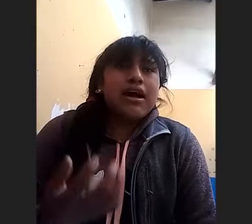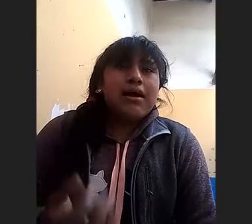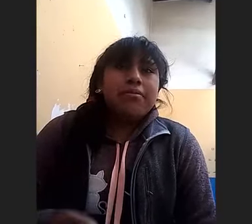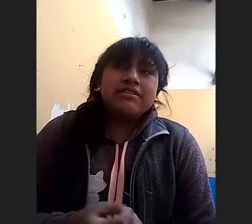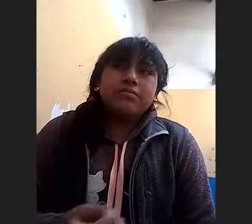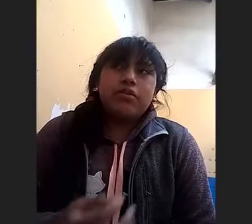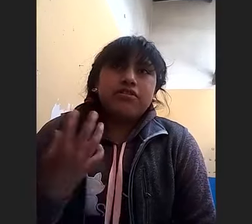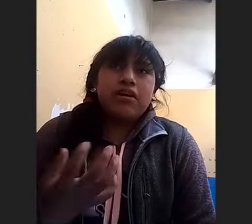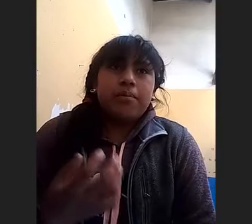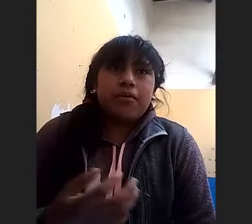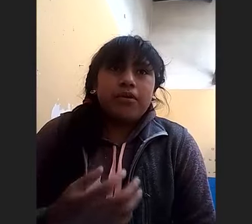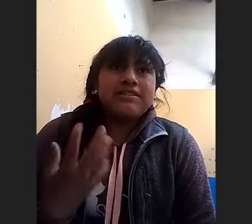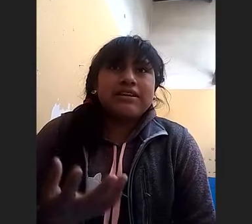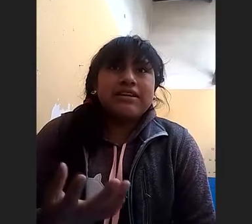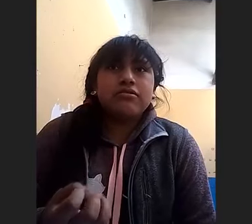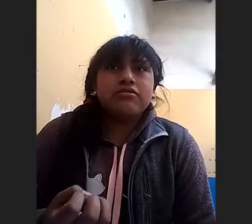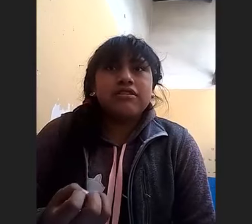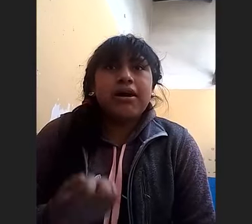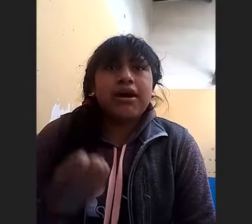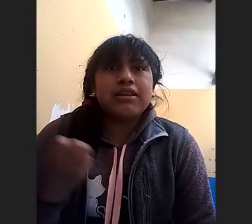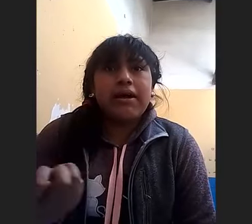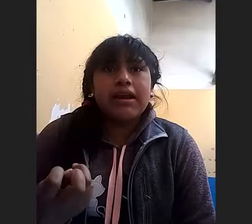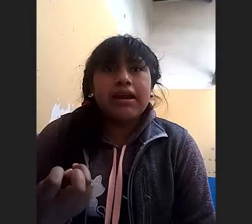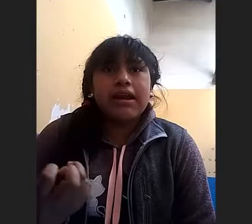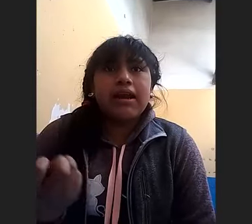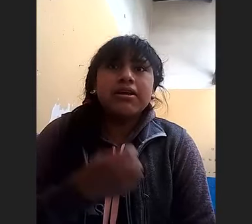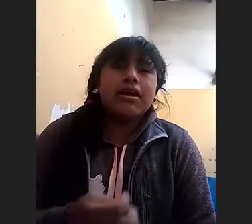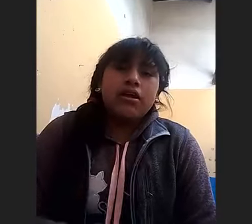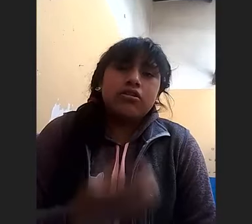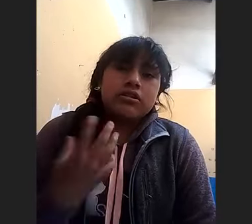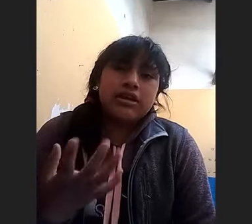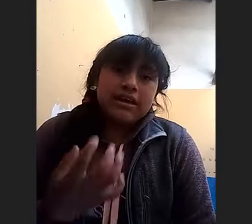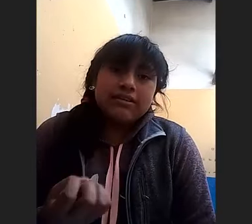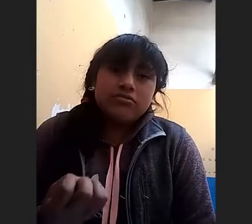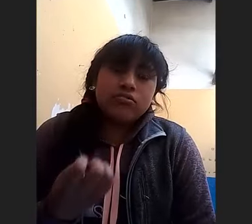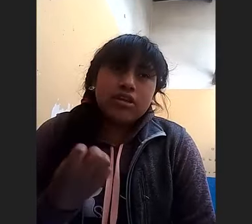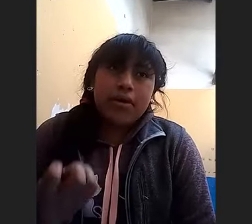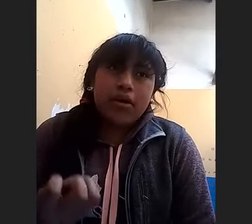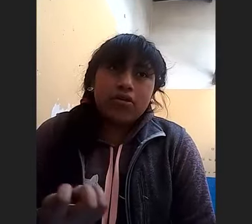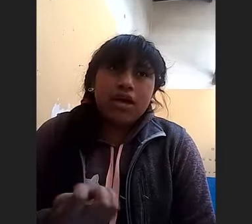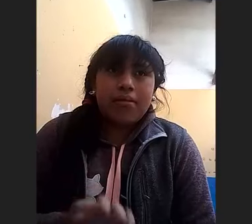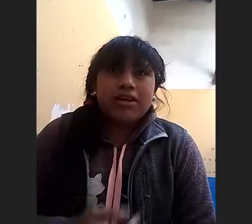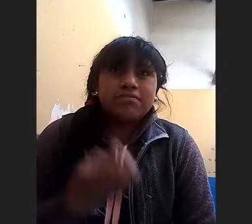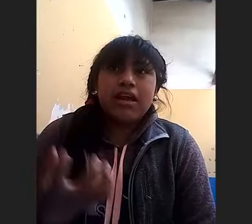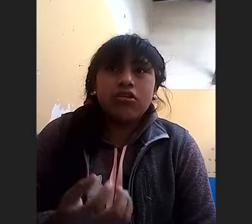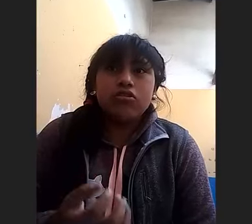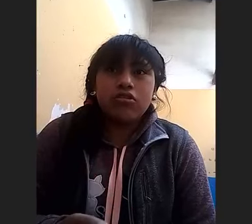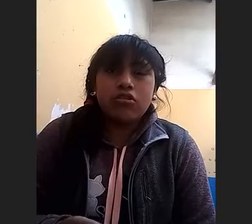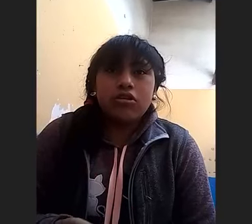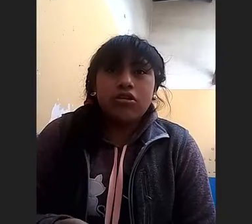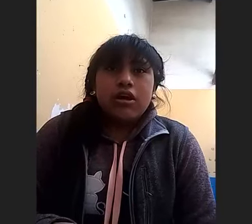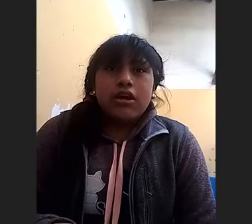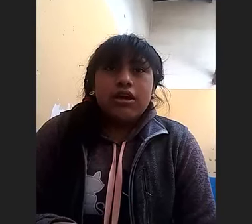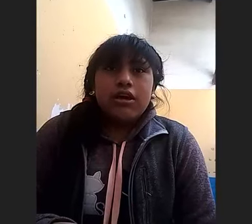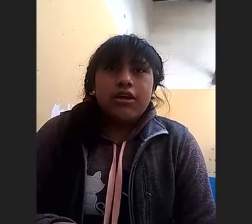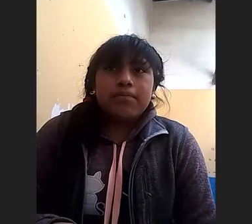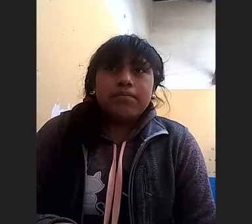tiene a veces por eso por esa razón se van a trabajar a la mina donde es un trabajo ya más peligroso